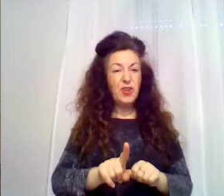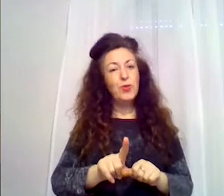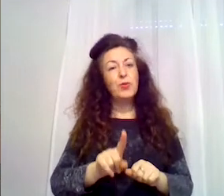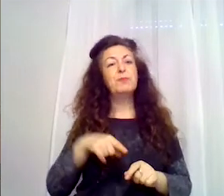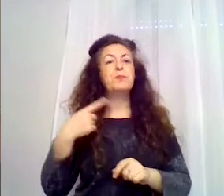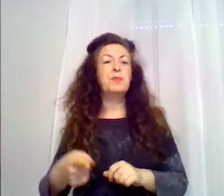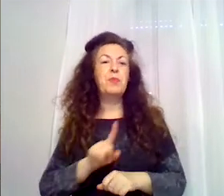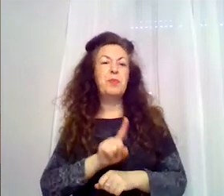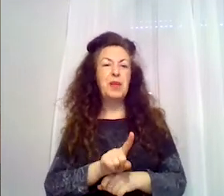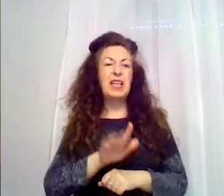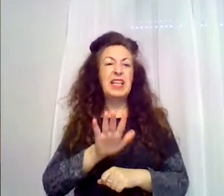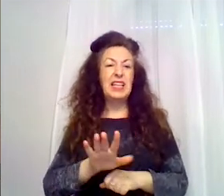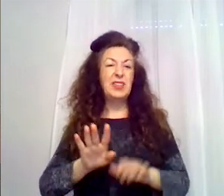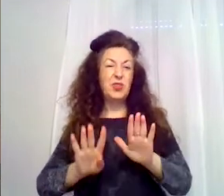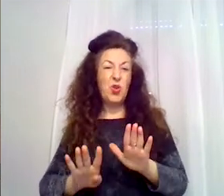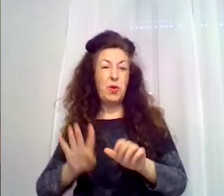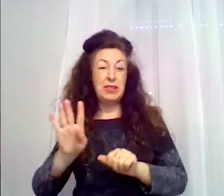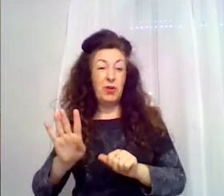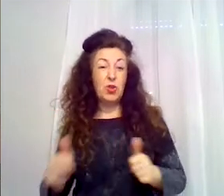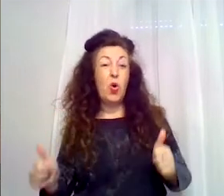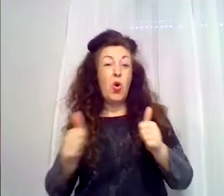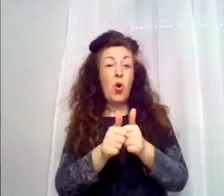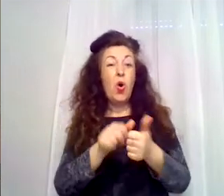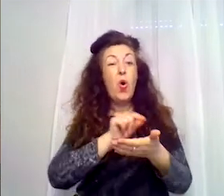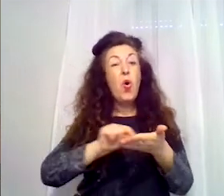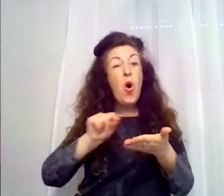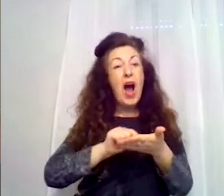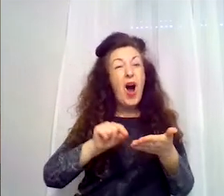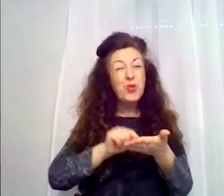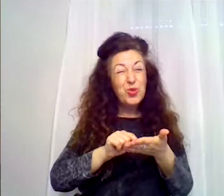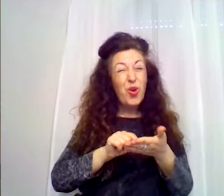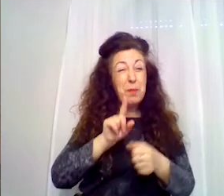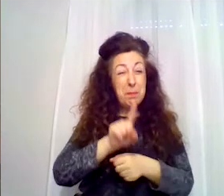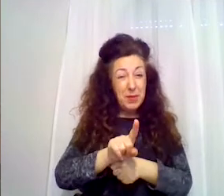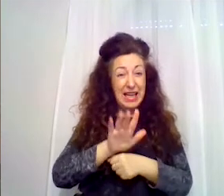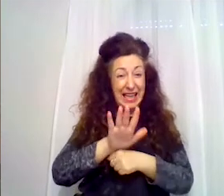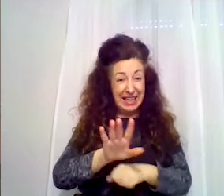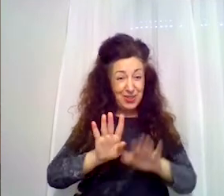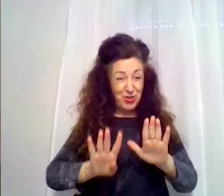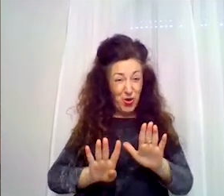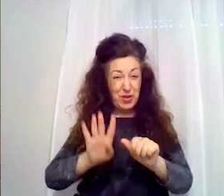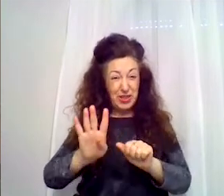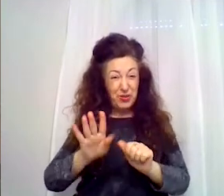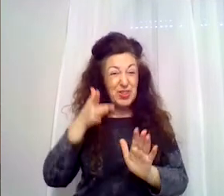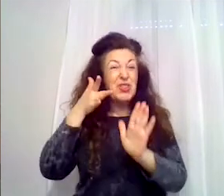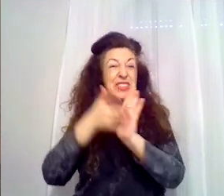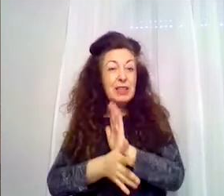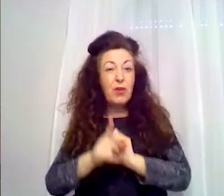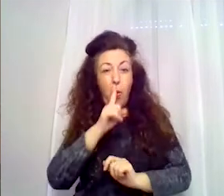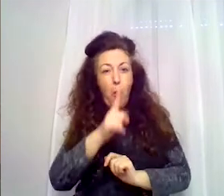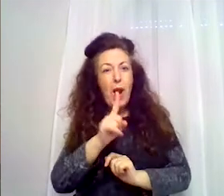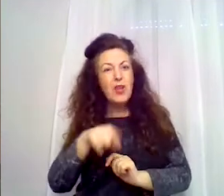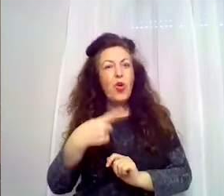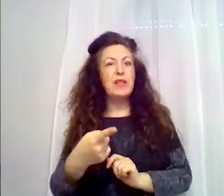la Oxford University Press sacó una nueva traducción de Enrique VI, la obra de